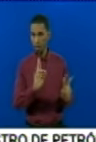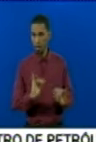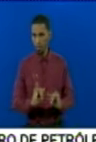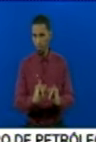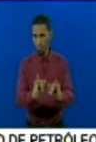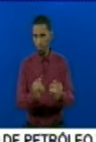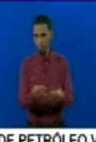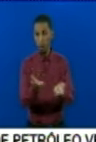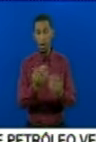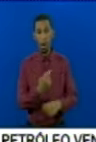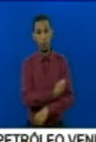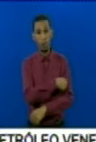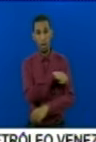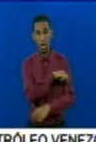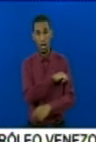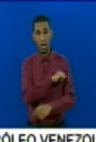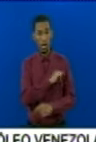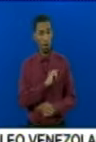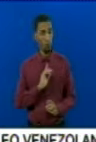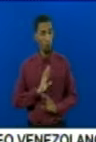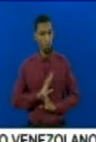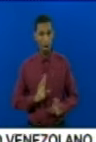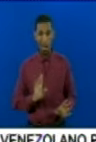correspondencia con la inmediatez,